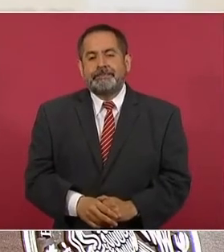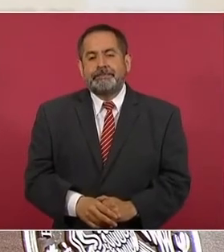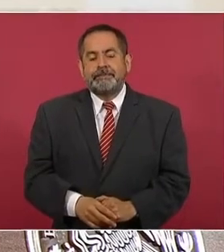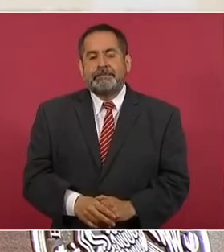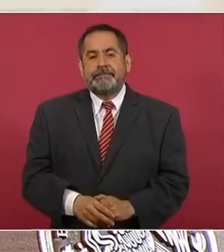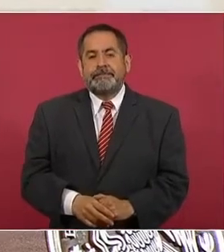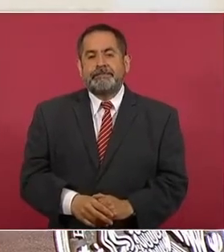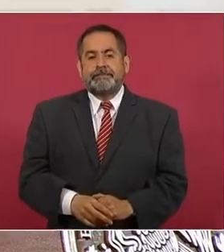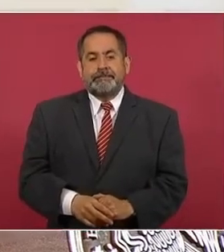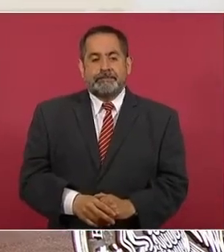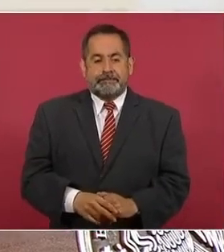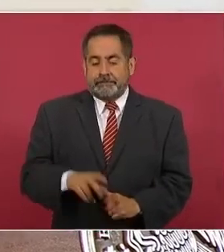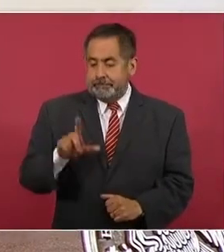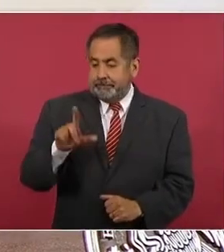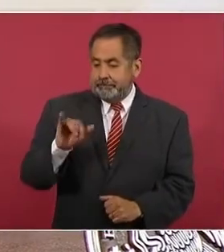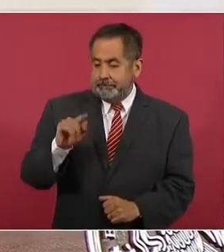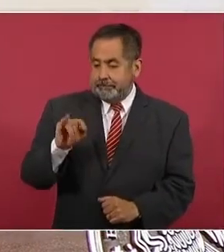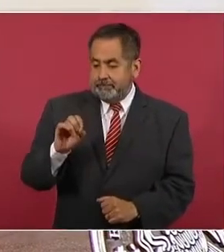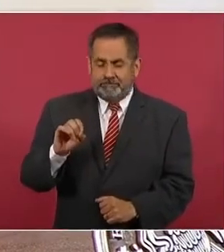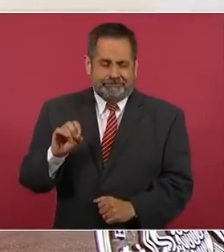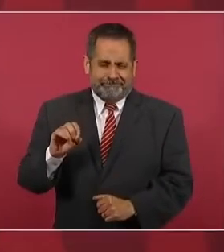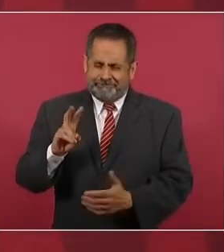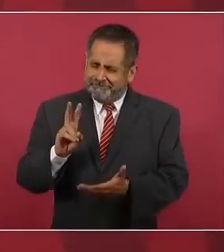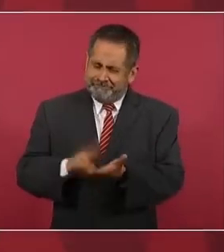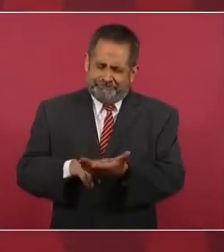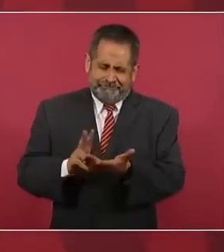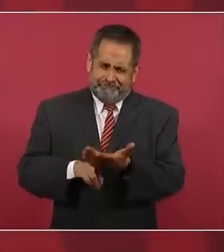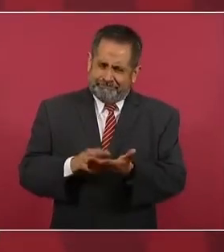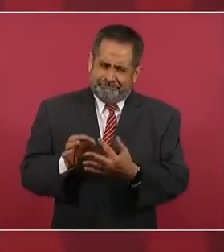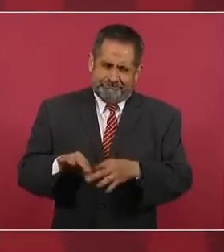Es un mineral estratégico